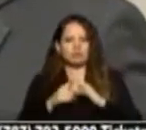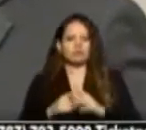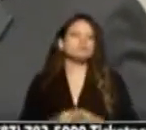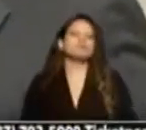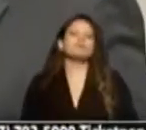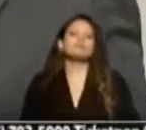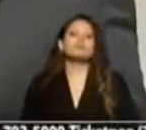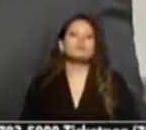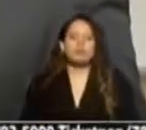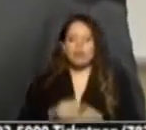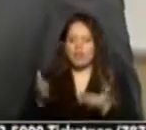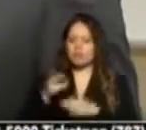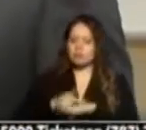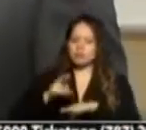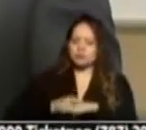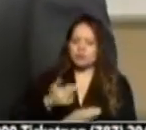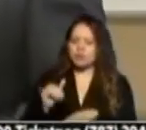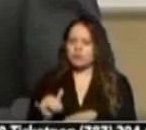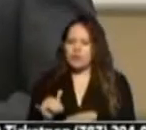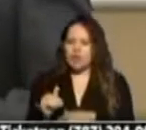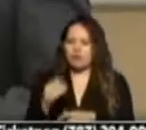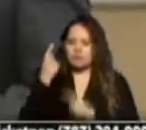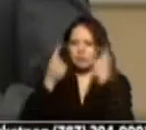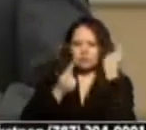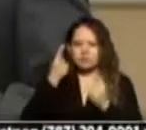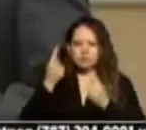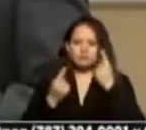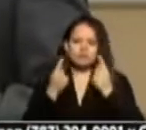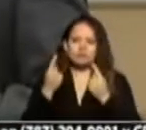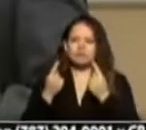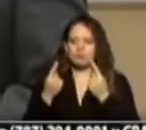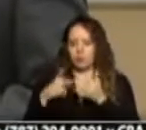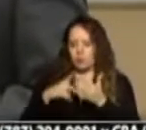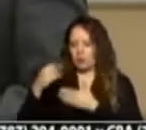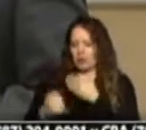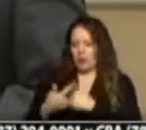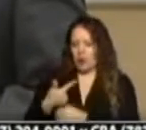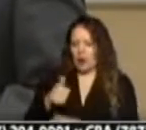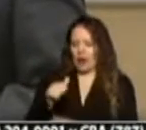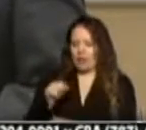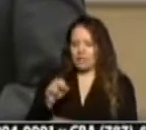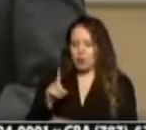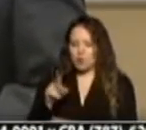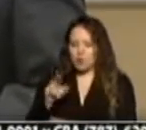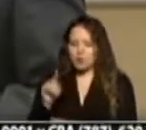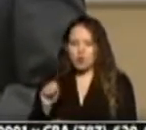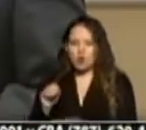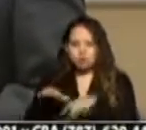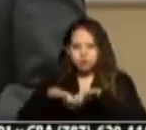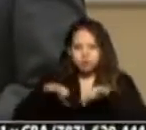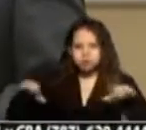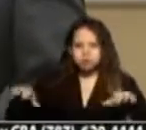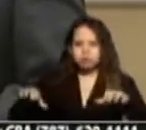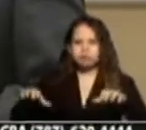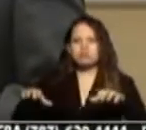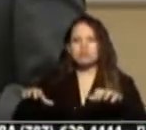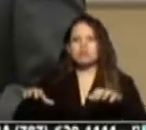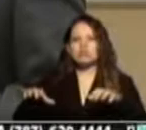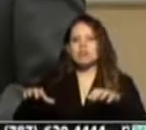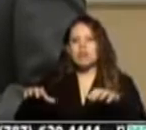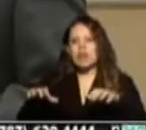en el país sobre cómo se manejó el proyecto del gasoducto, que aunque pudiera haber tenido una buena intención, la forma en que se hizo primero